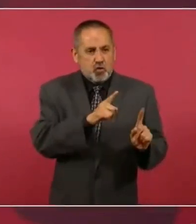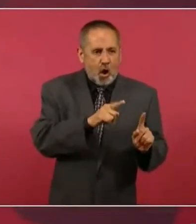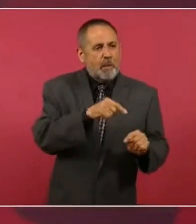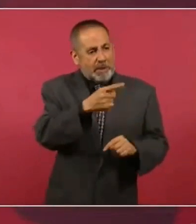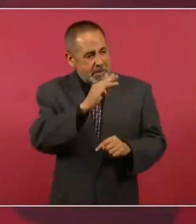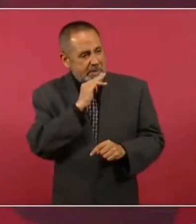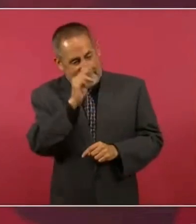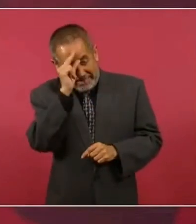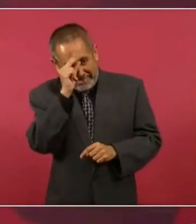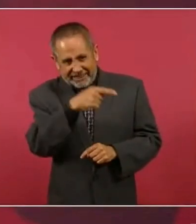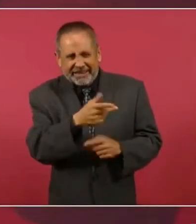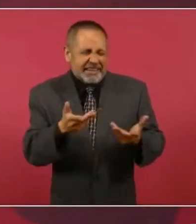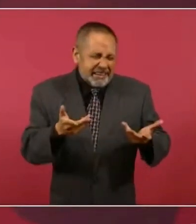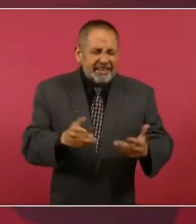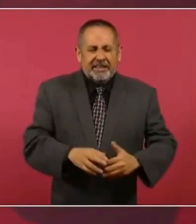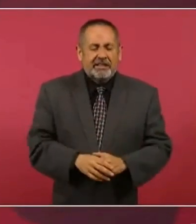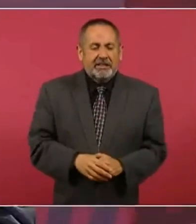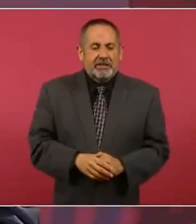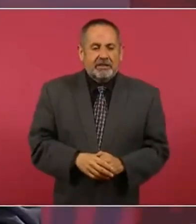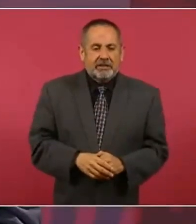Pero